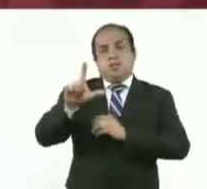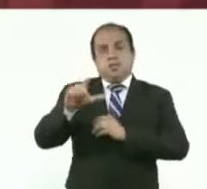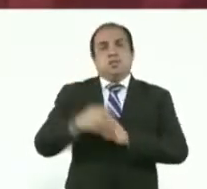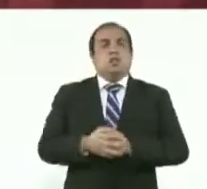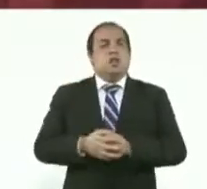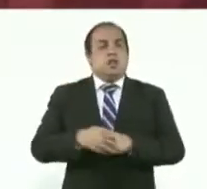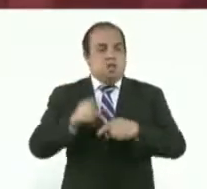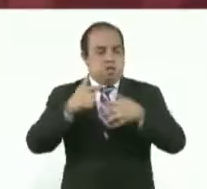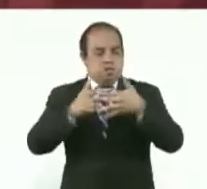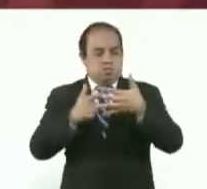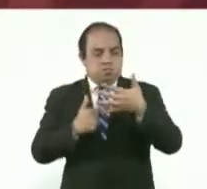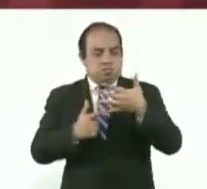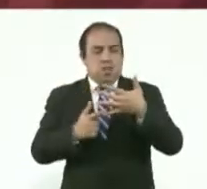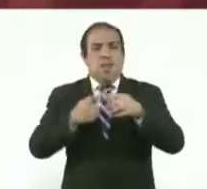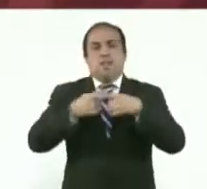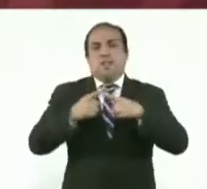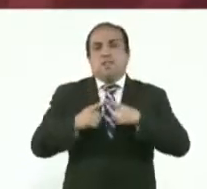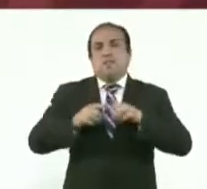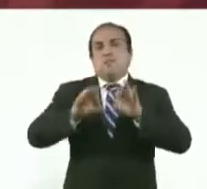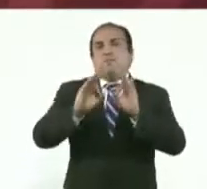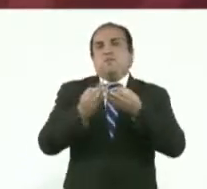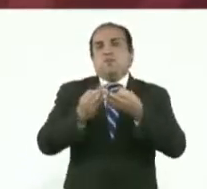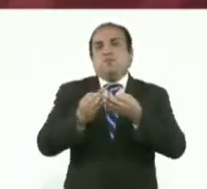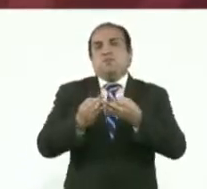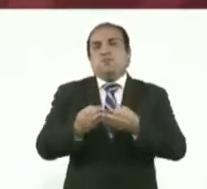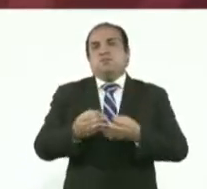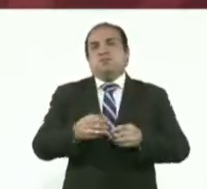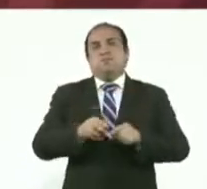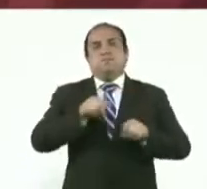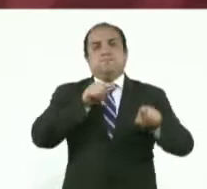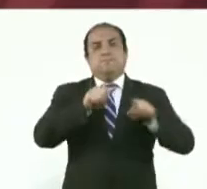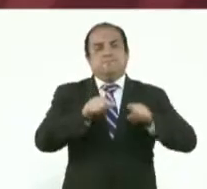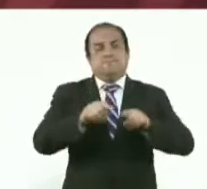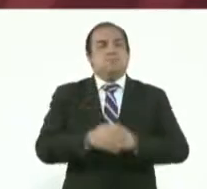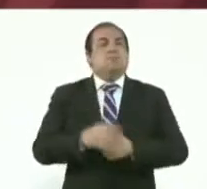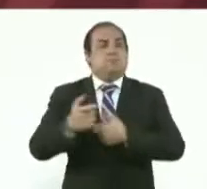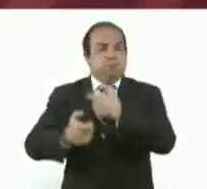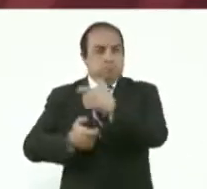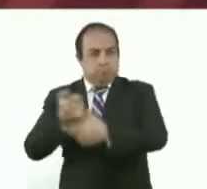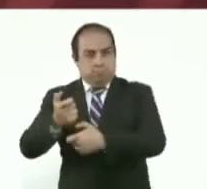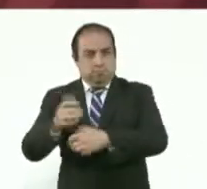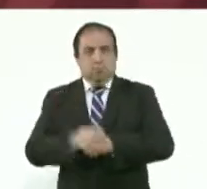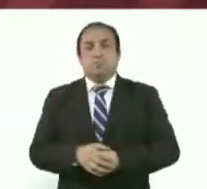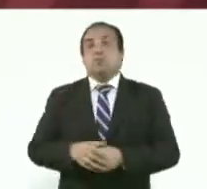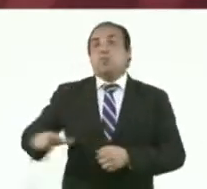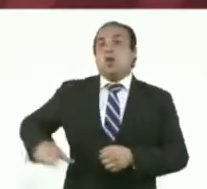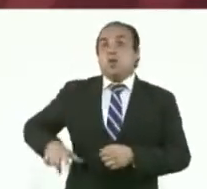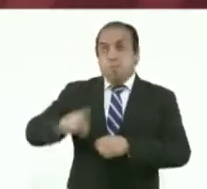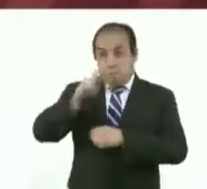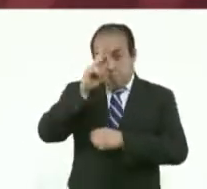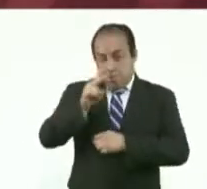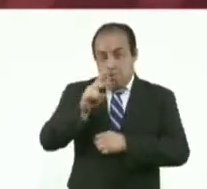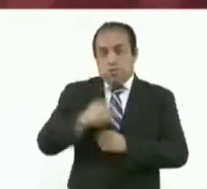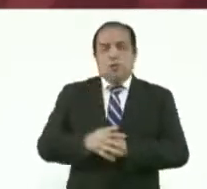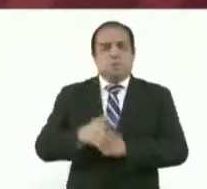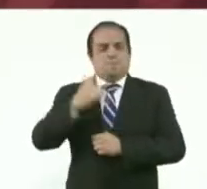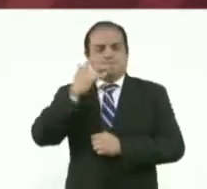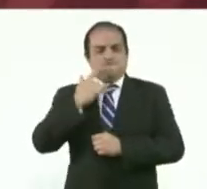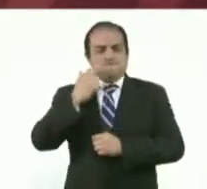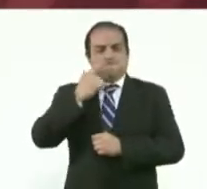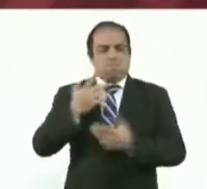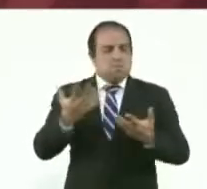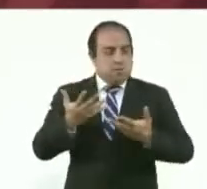en toda la cadena productiva. Entonces, el gobierno de México está haciendo un gran